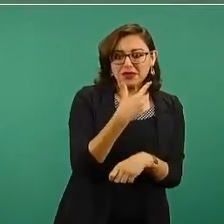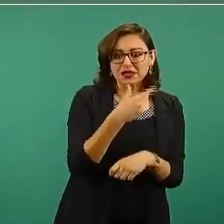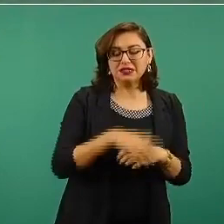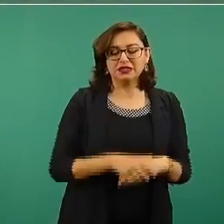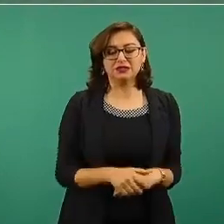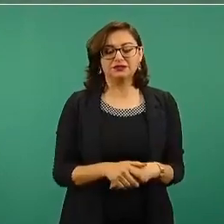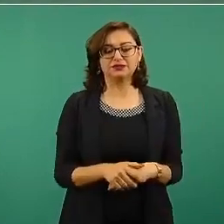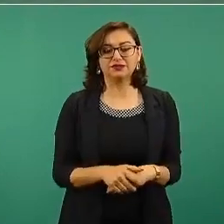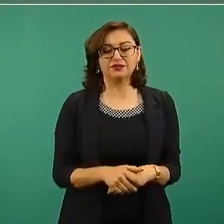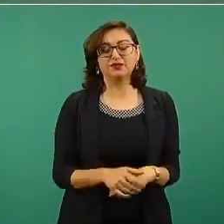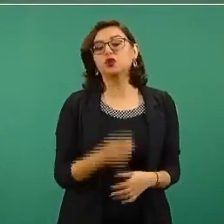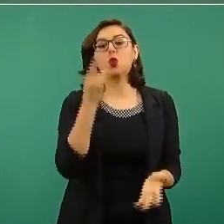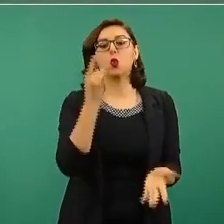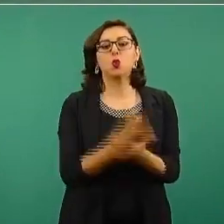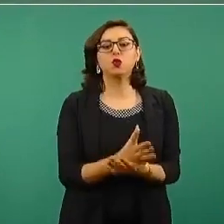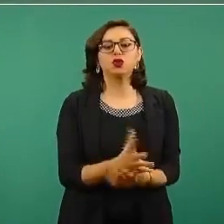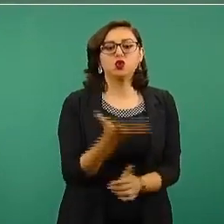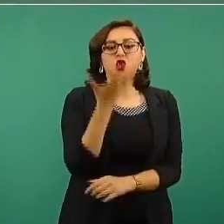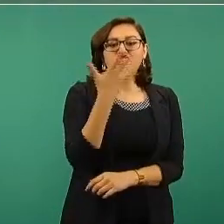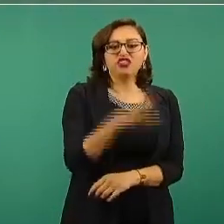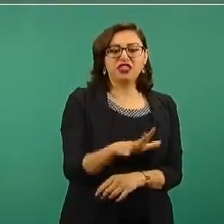10 distribuidoras